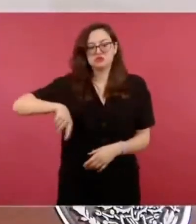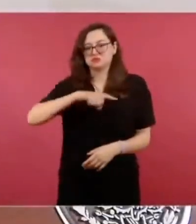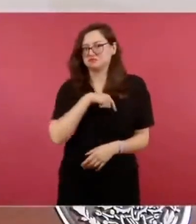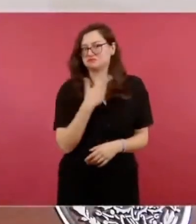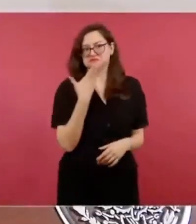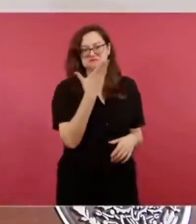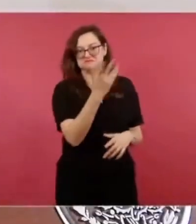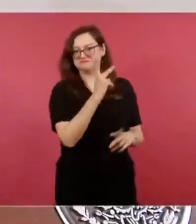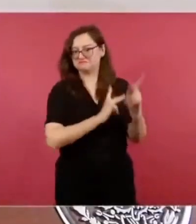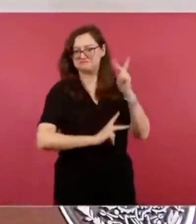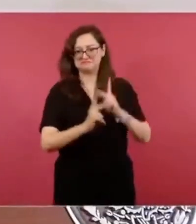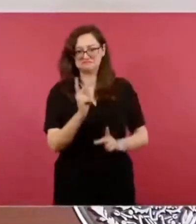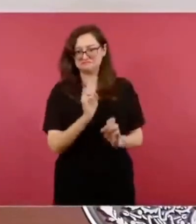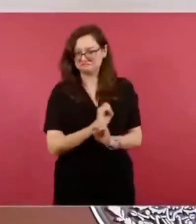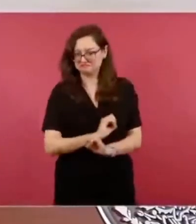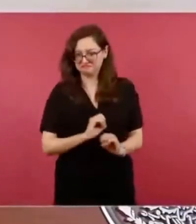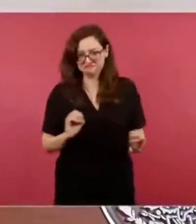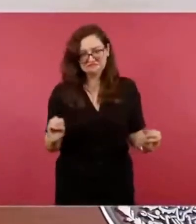Segundo,